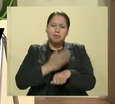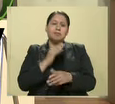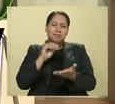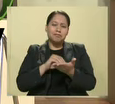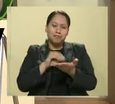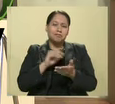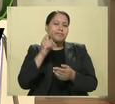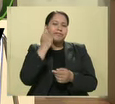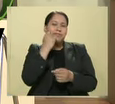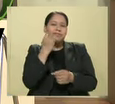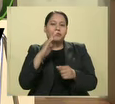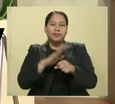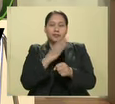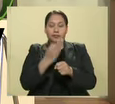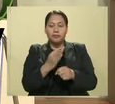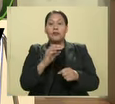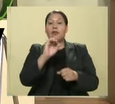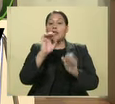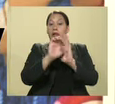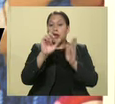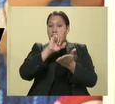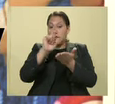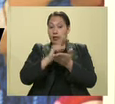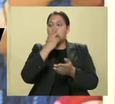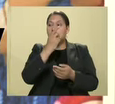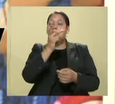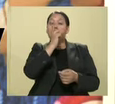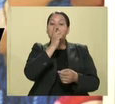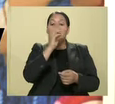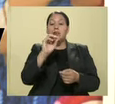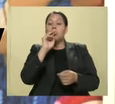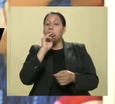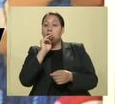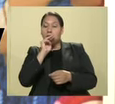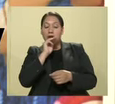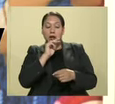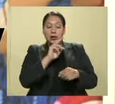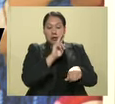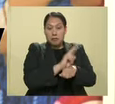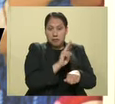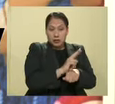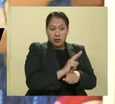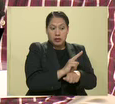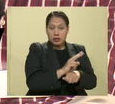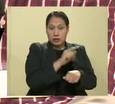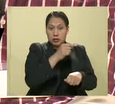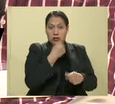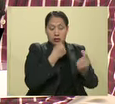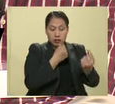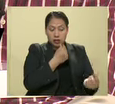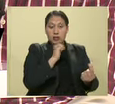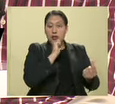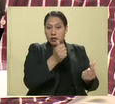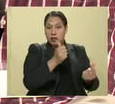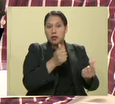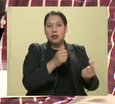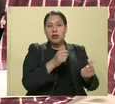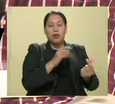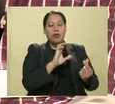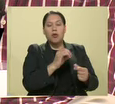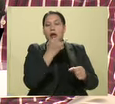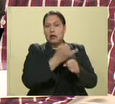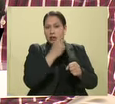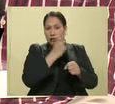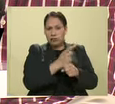nos dice la ley que si al padre o la madre, sin la guardia legal de un menor, esto está muy interesante, de un menor o incapaz